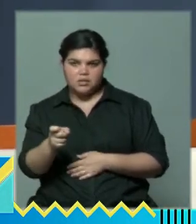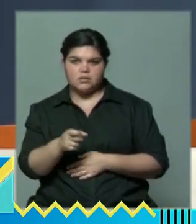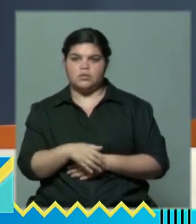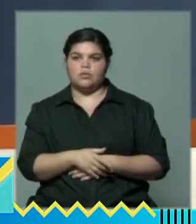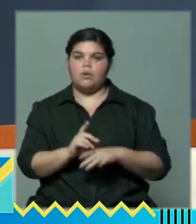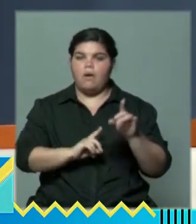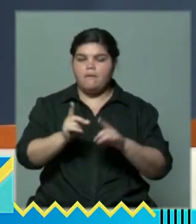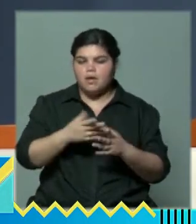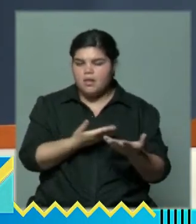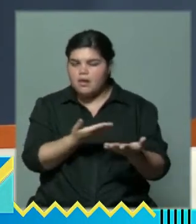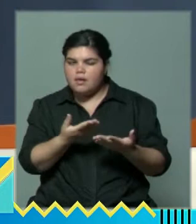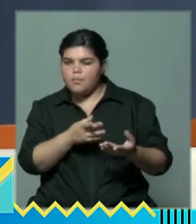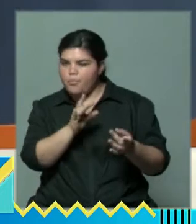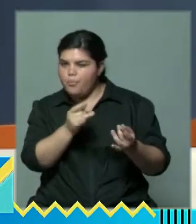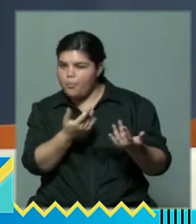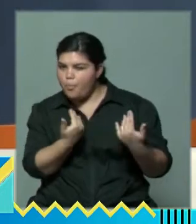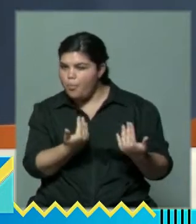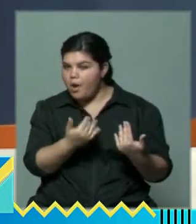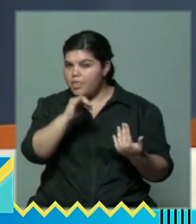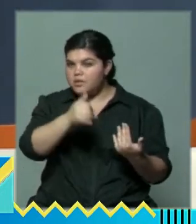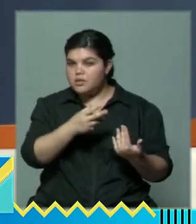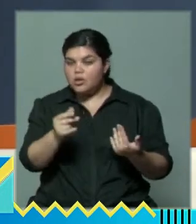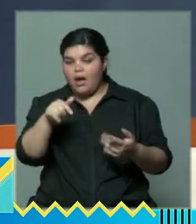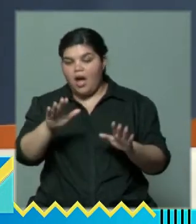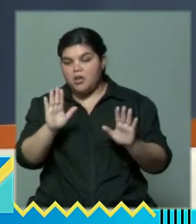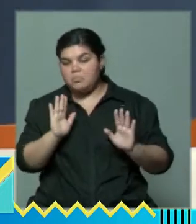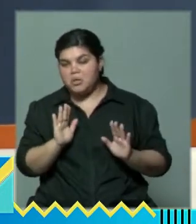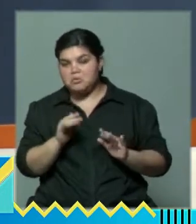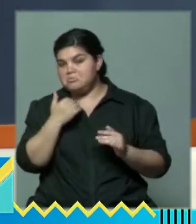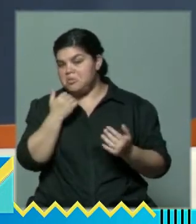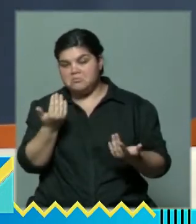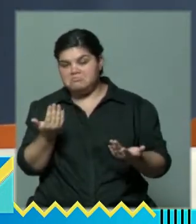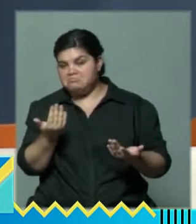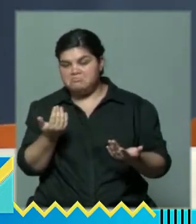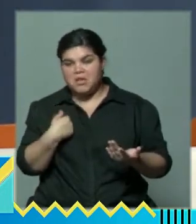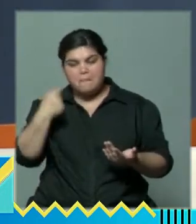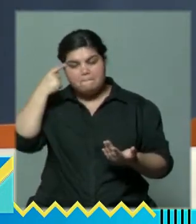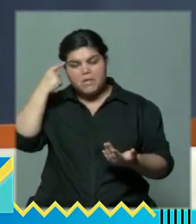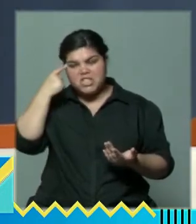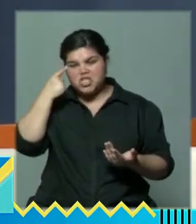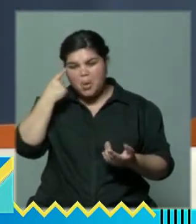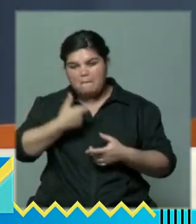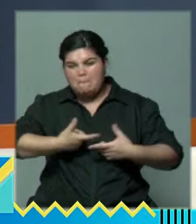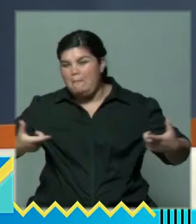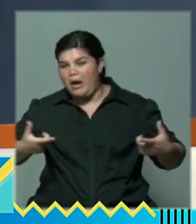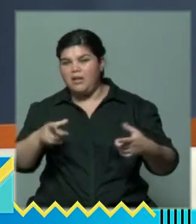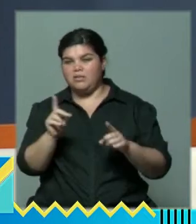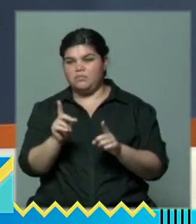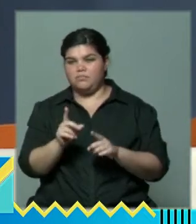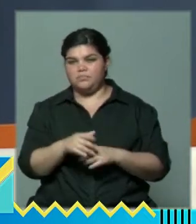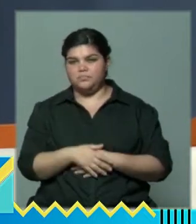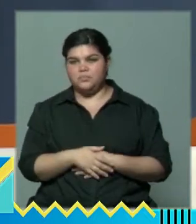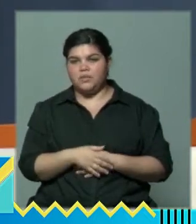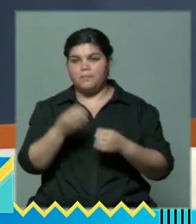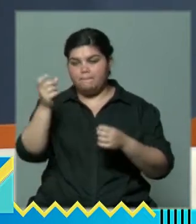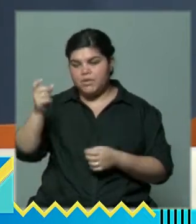la oportunidad para hacerlo, tal vez sí llega a pasar eso, pero no creo que vaya a haber causa, porque lo mismo, si hay una persona actitud